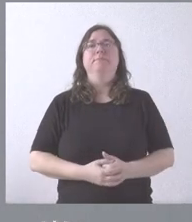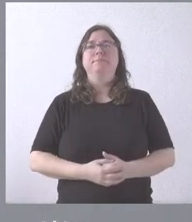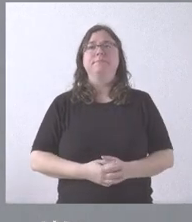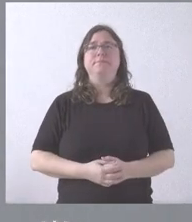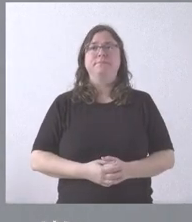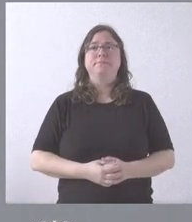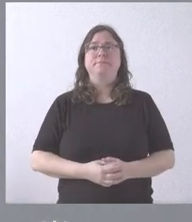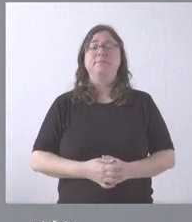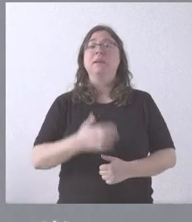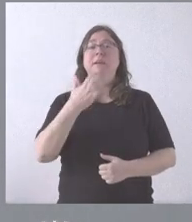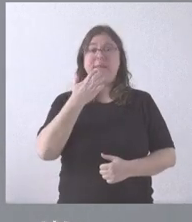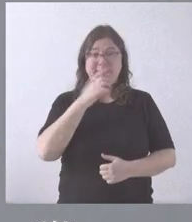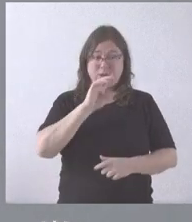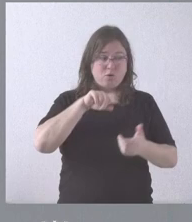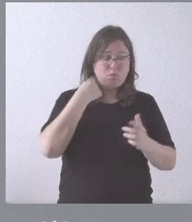Si no, se lo daría más adelante, ¿no?